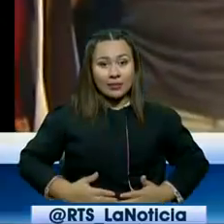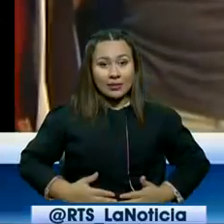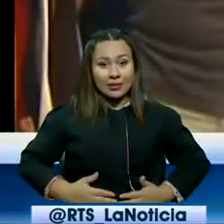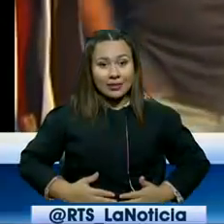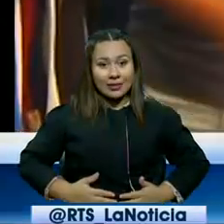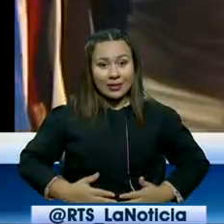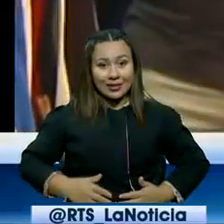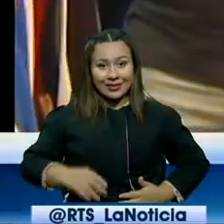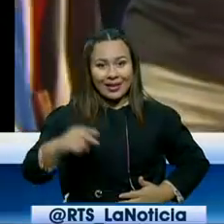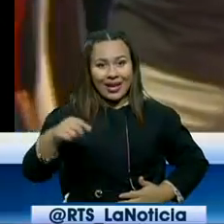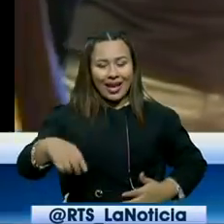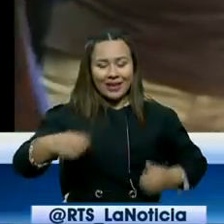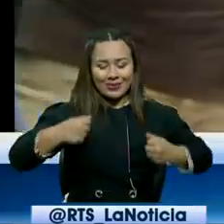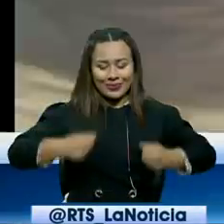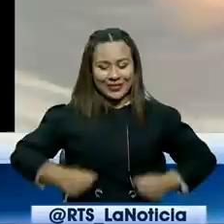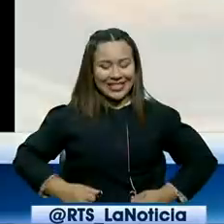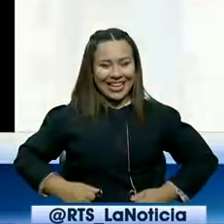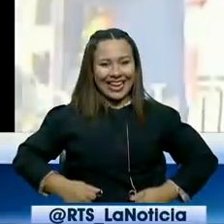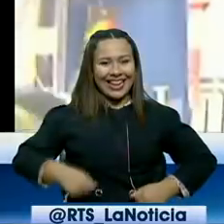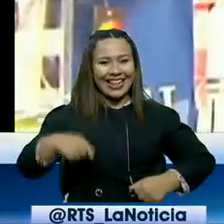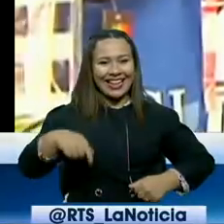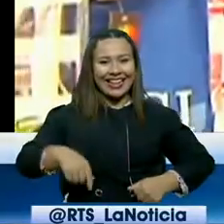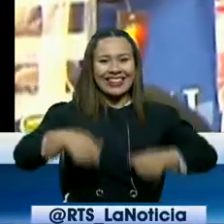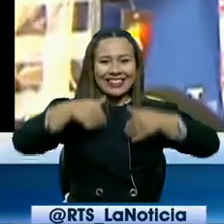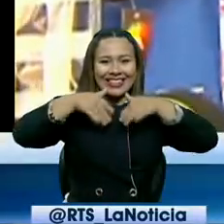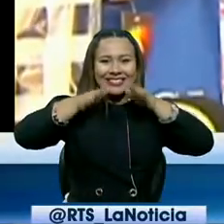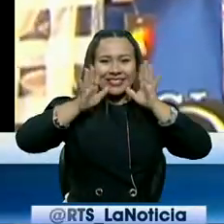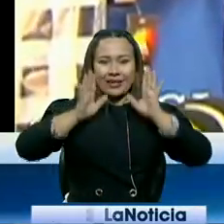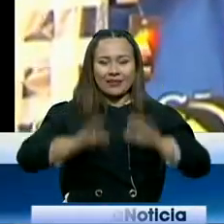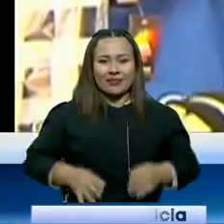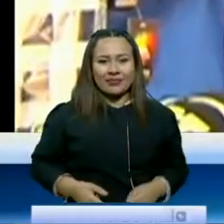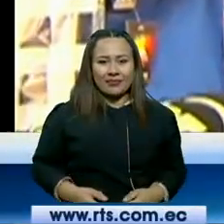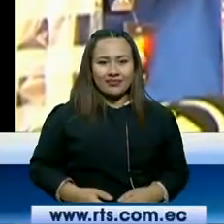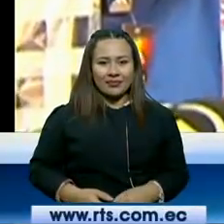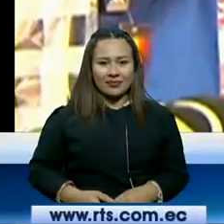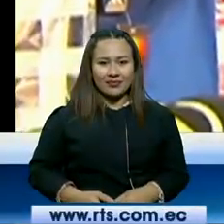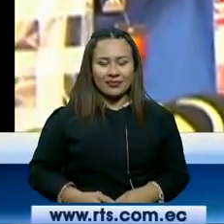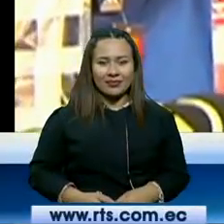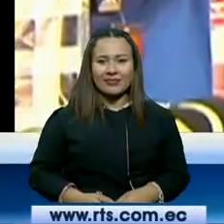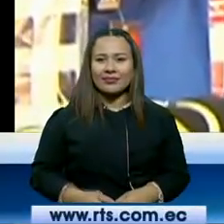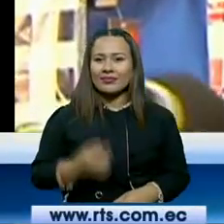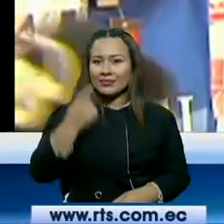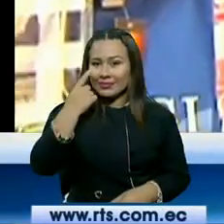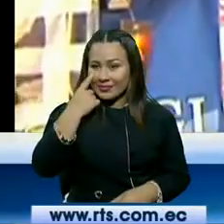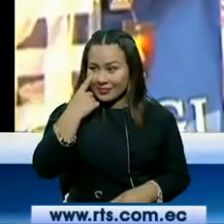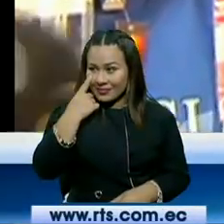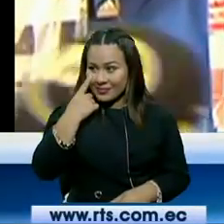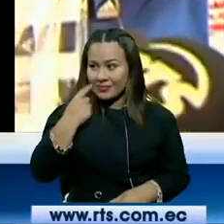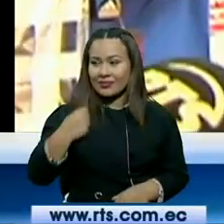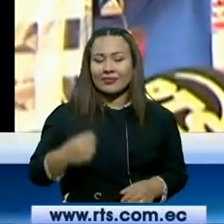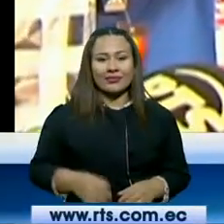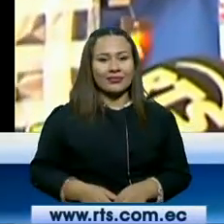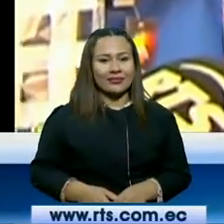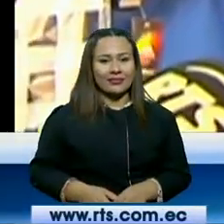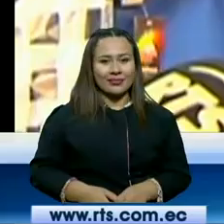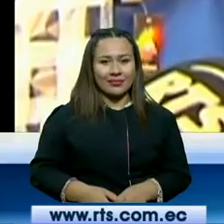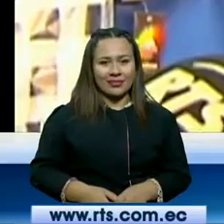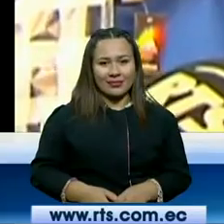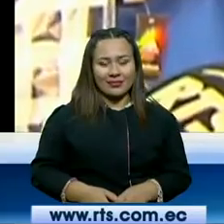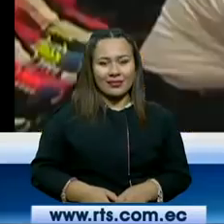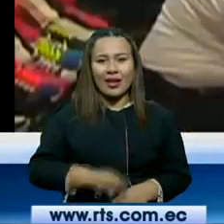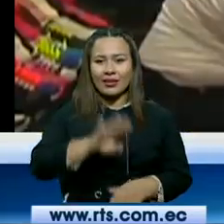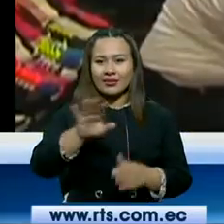dos últimos domingos de diciembre. Una camiseta de 15, $10, todo precio ahí. Y un jean. Un jean de